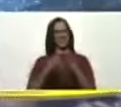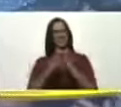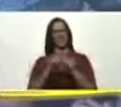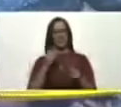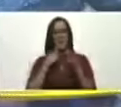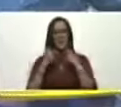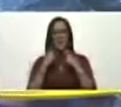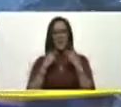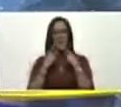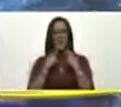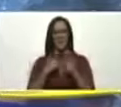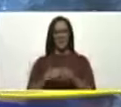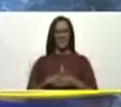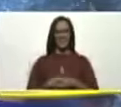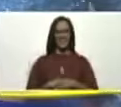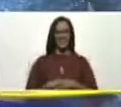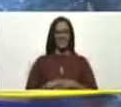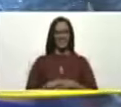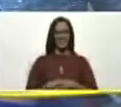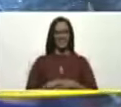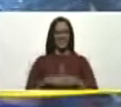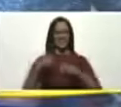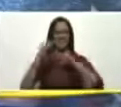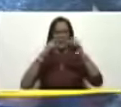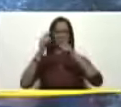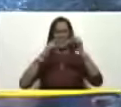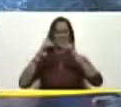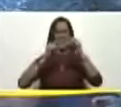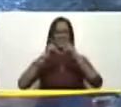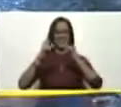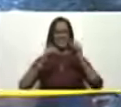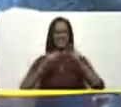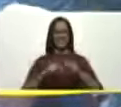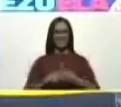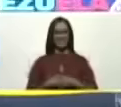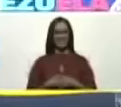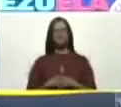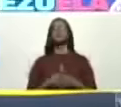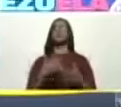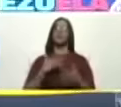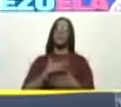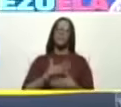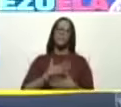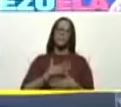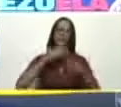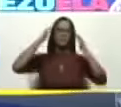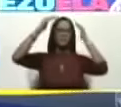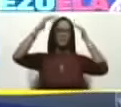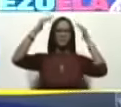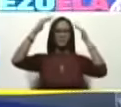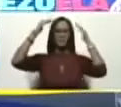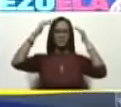colores. Así brillante. Bueno, mis saludos, compañeros,